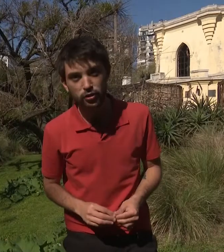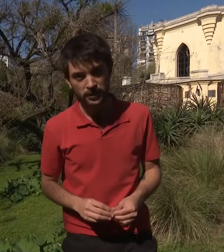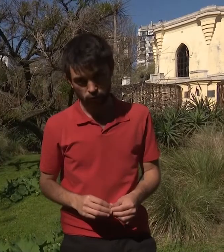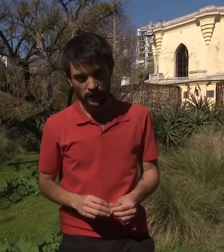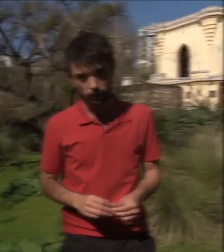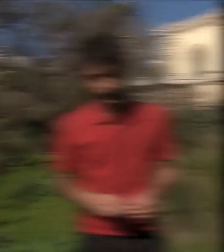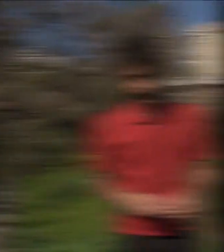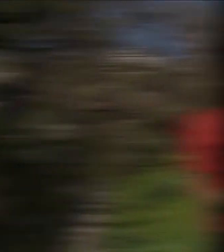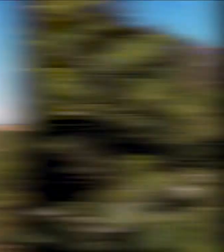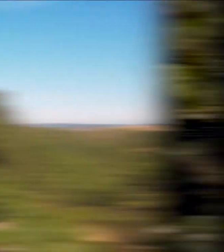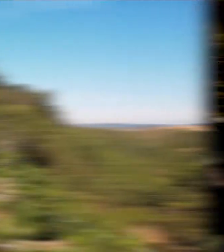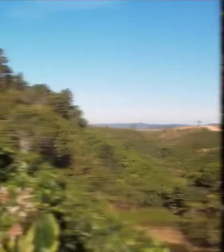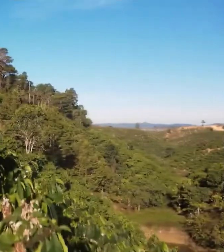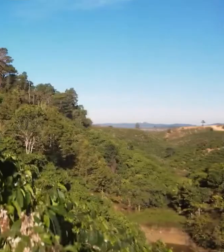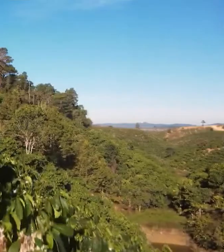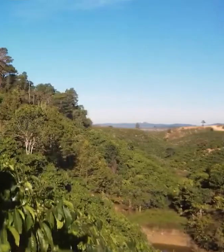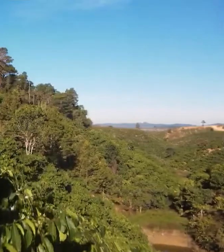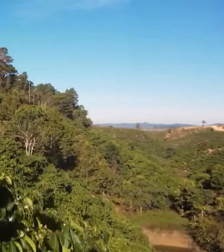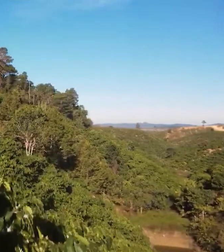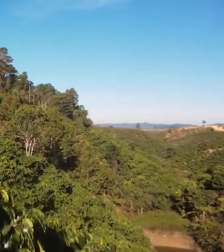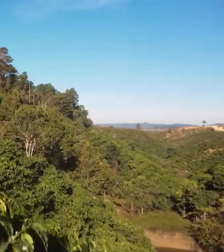está viendo perturbado.